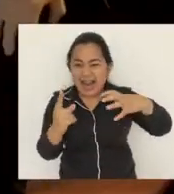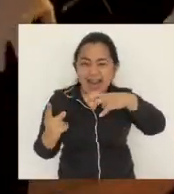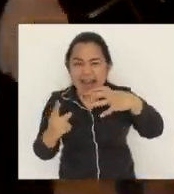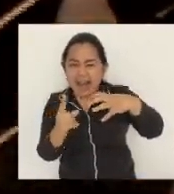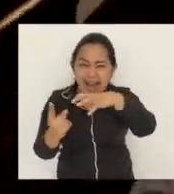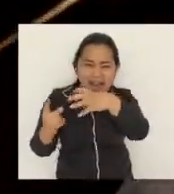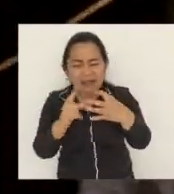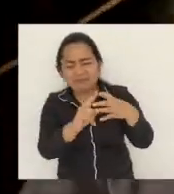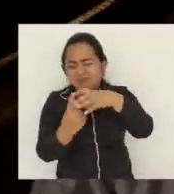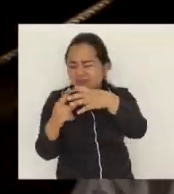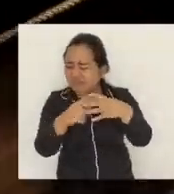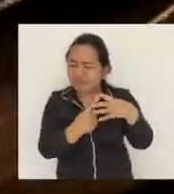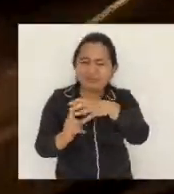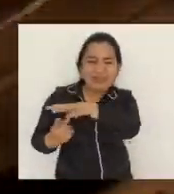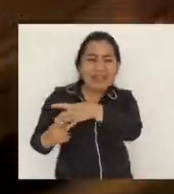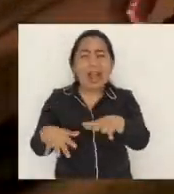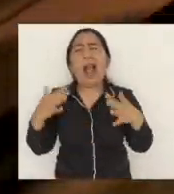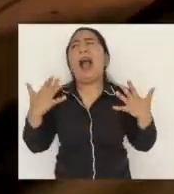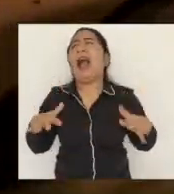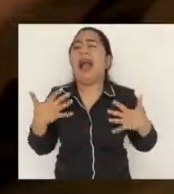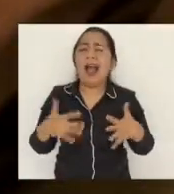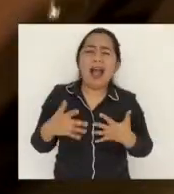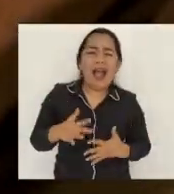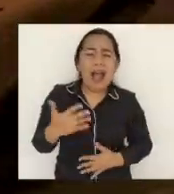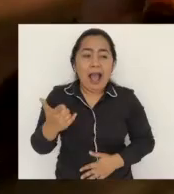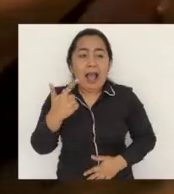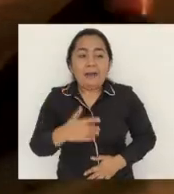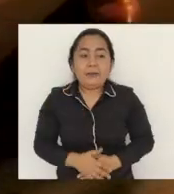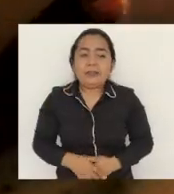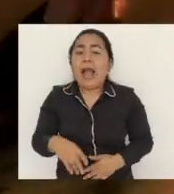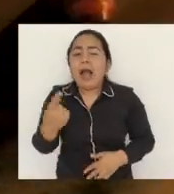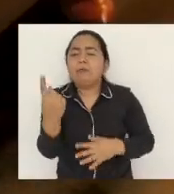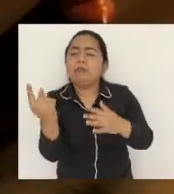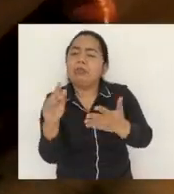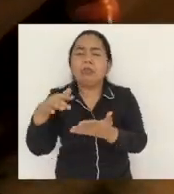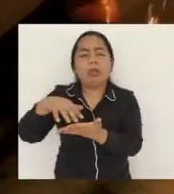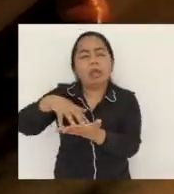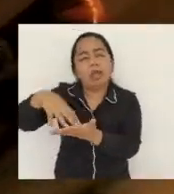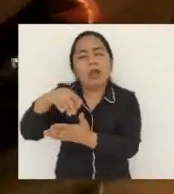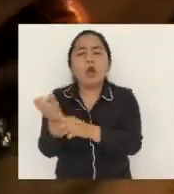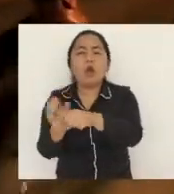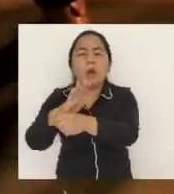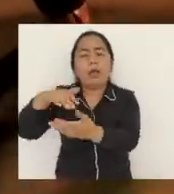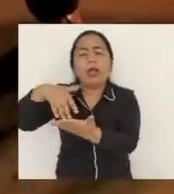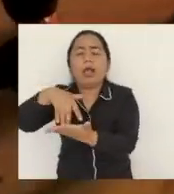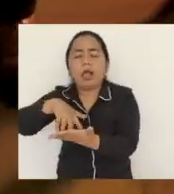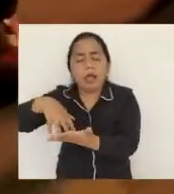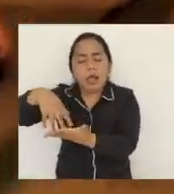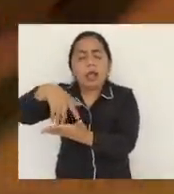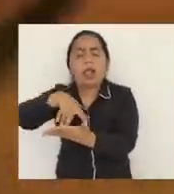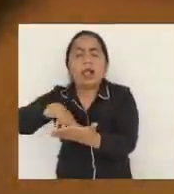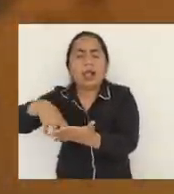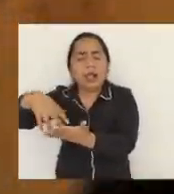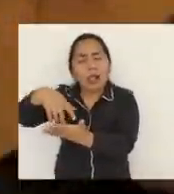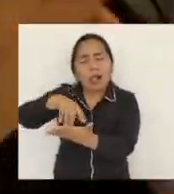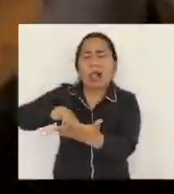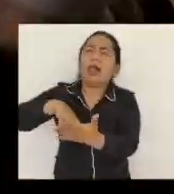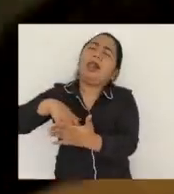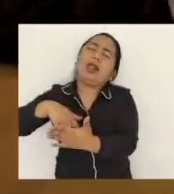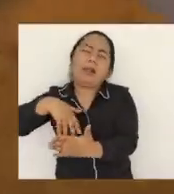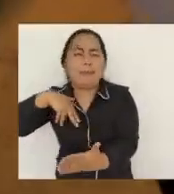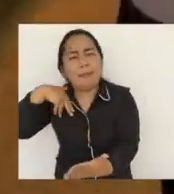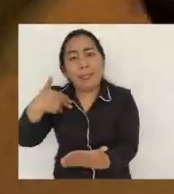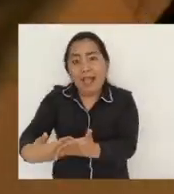jengibre tira al suelo al COVID, señores! ¡Está tambaleando! ¡Parece que ya no puede más! ¡El jengibre